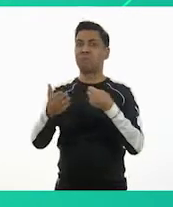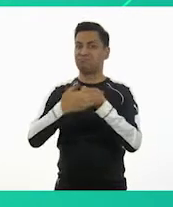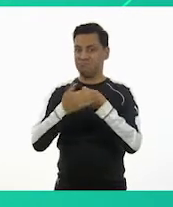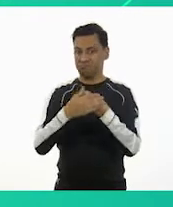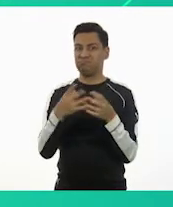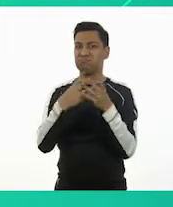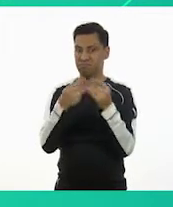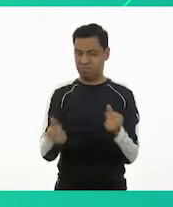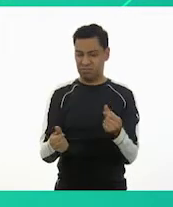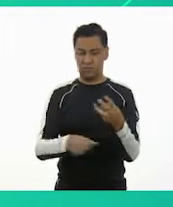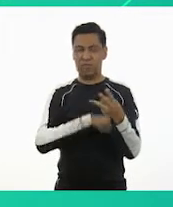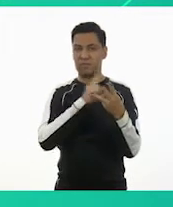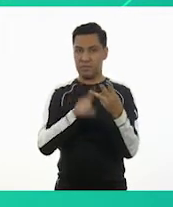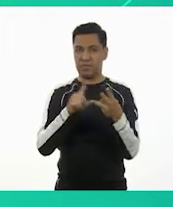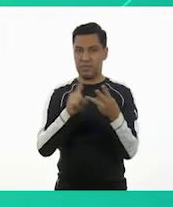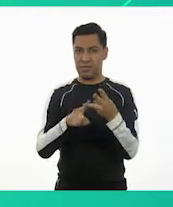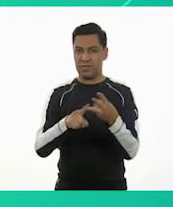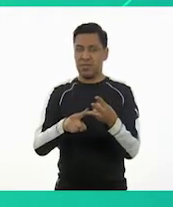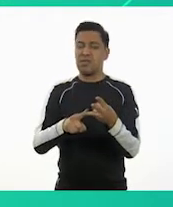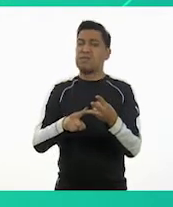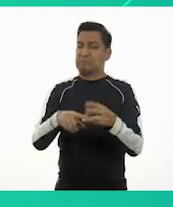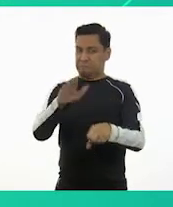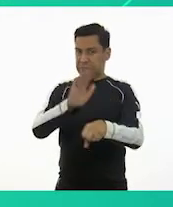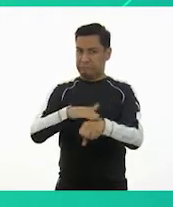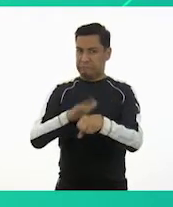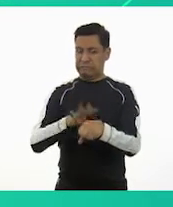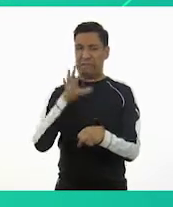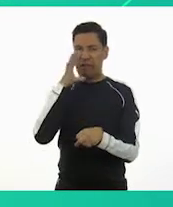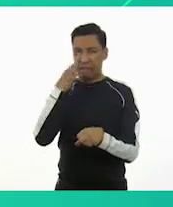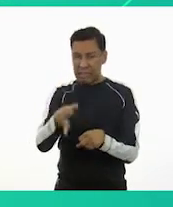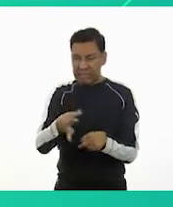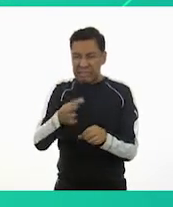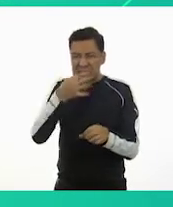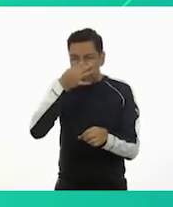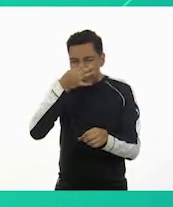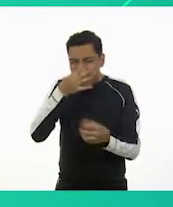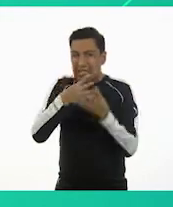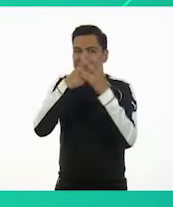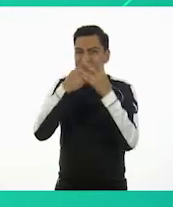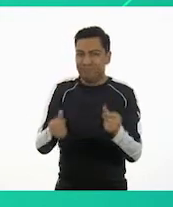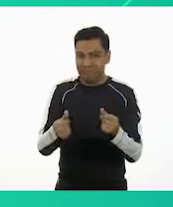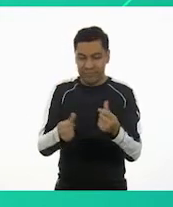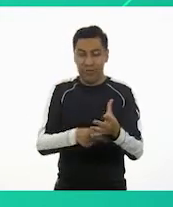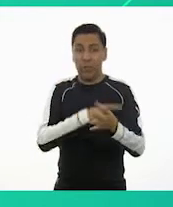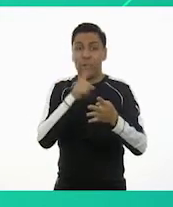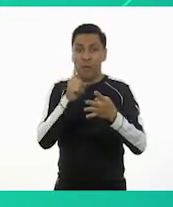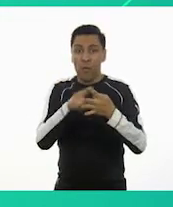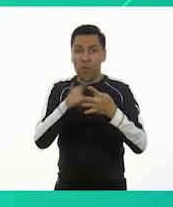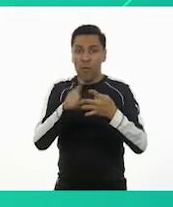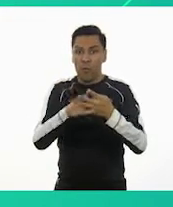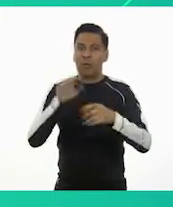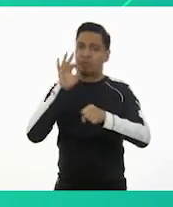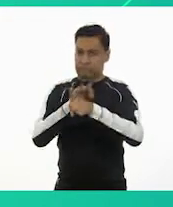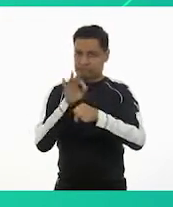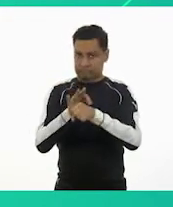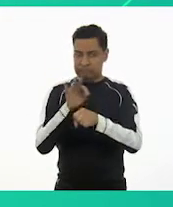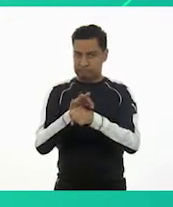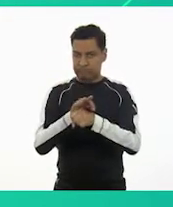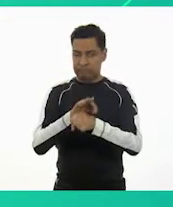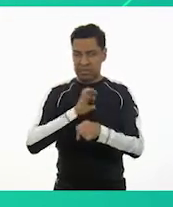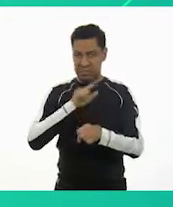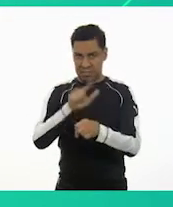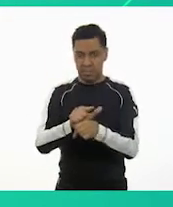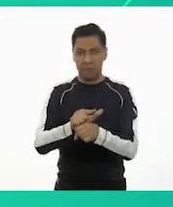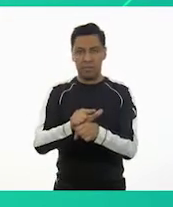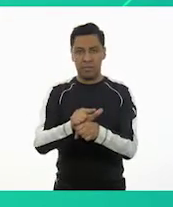extinción. 3, amenazadas. Y 4, sujetas a protección especial. Entonces, si las